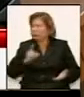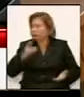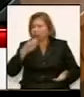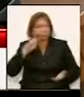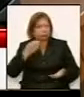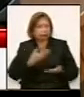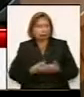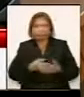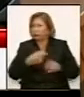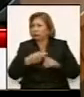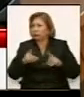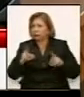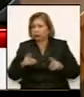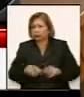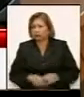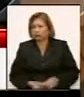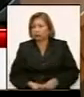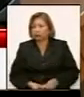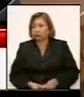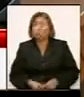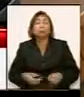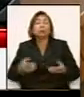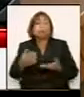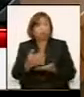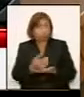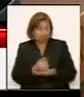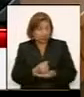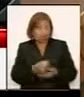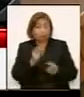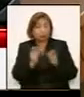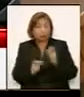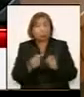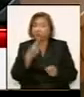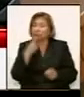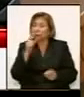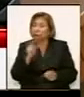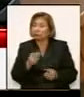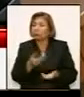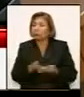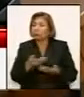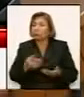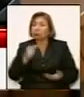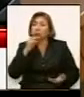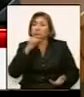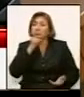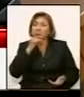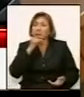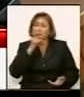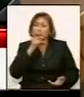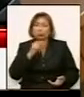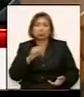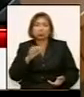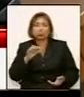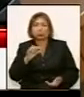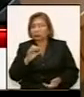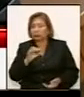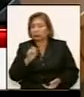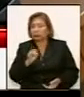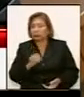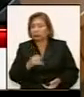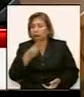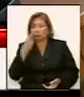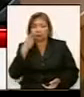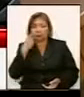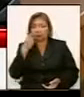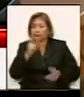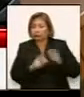trato diferenciado debíamos sus consumidores y esto llega a que por supuesto en mujer en personas del eje de turku las personas que ya la